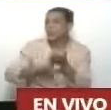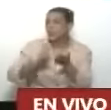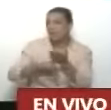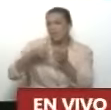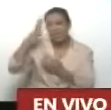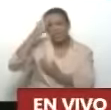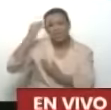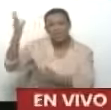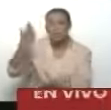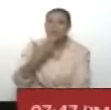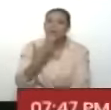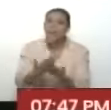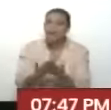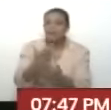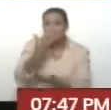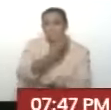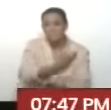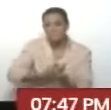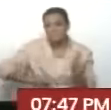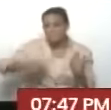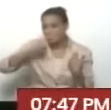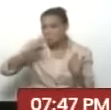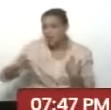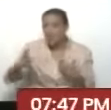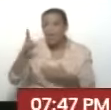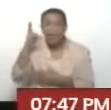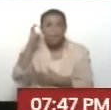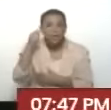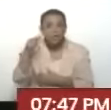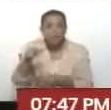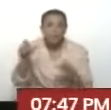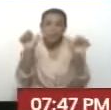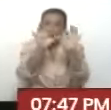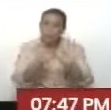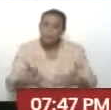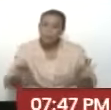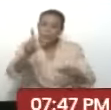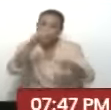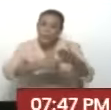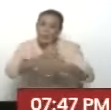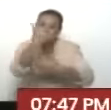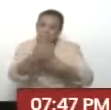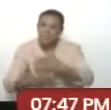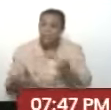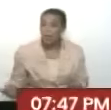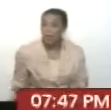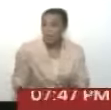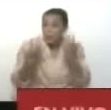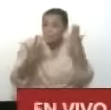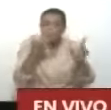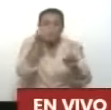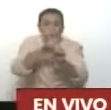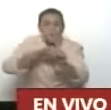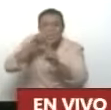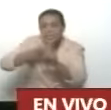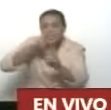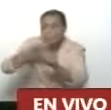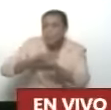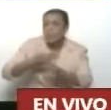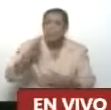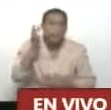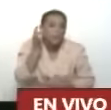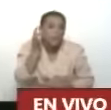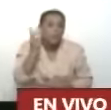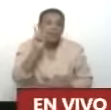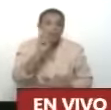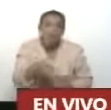gracias a mi presidente Nicolás Maduro por haber escuchado este gran proyecto de impulso, de lucha, de mujeres